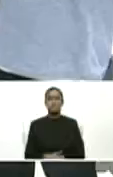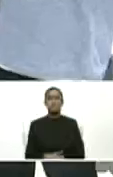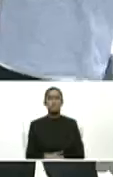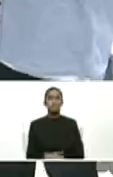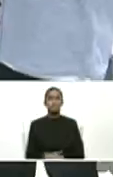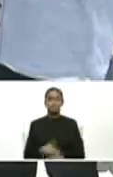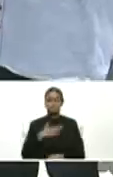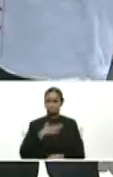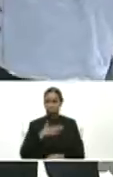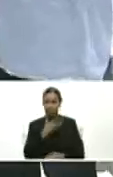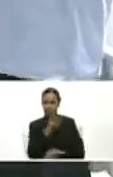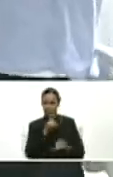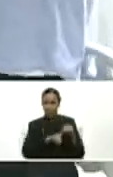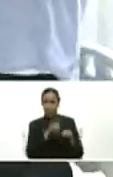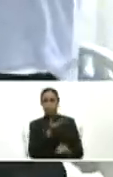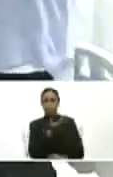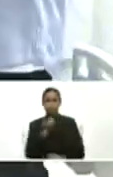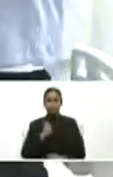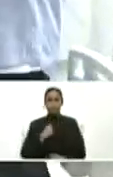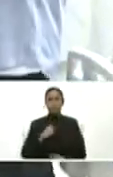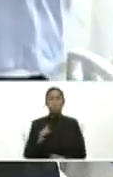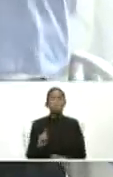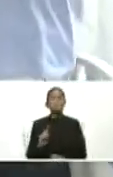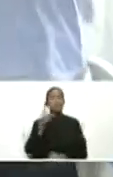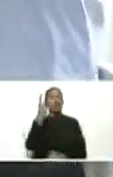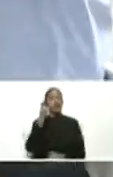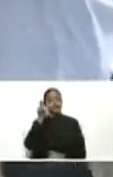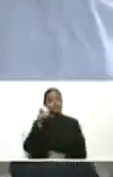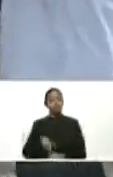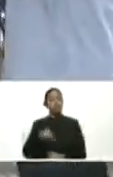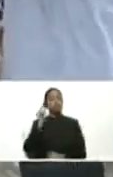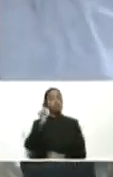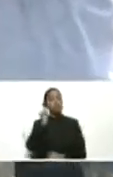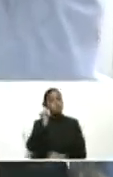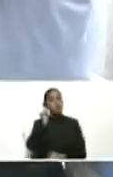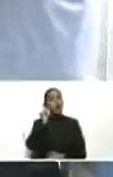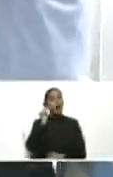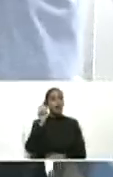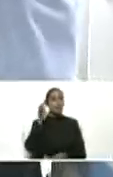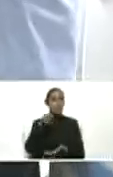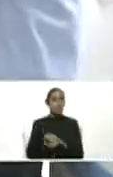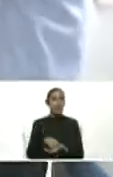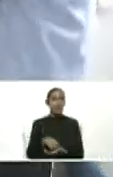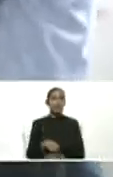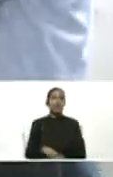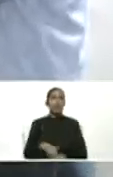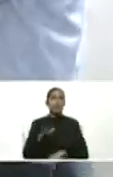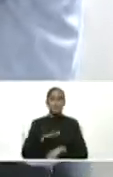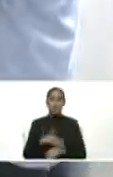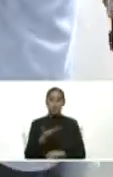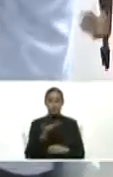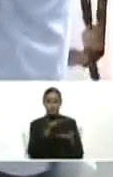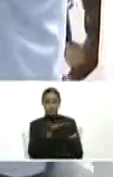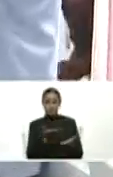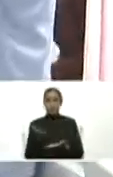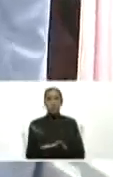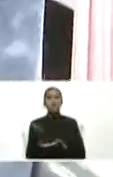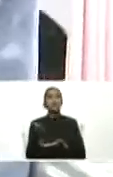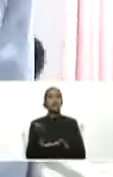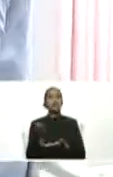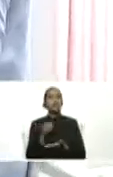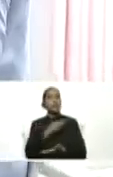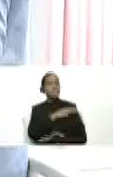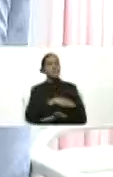Silita, la primera combatiente del Estado. Porque están haciendo un gran trabajo en la gran misión Venezuela Mujer, paso a paso. ¿Cómo